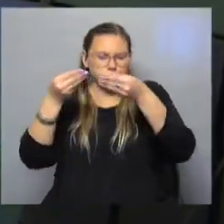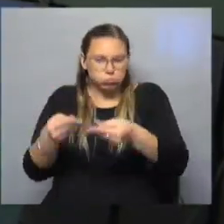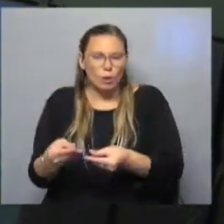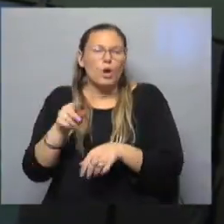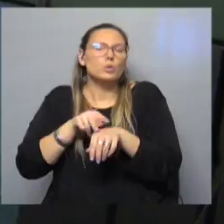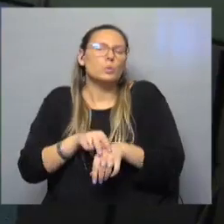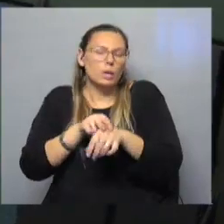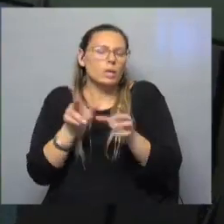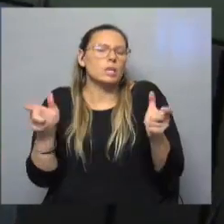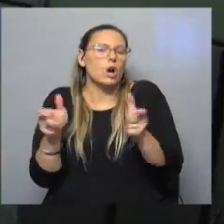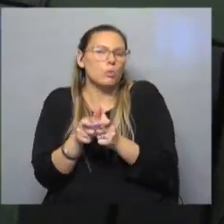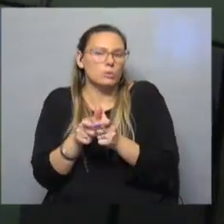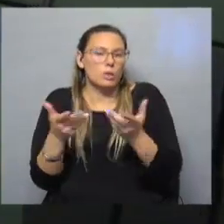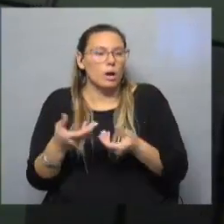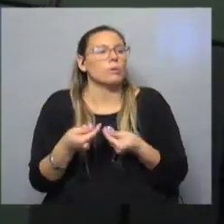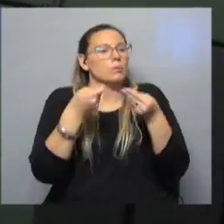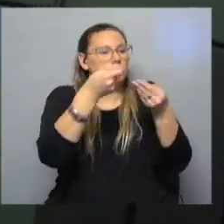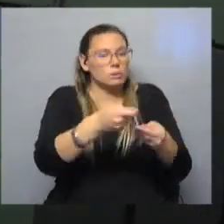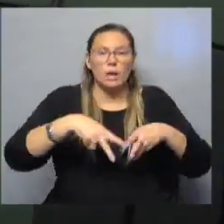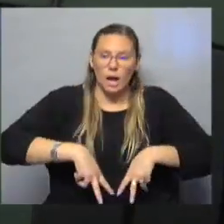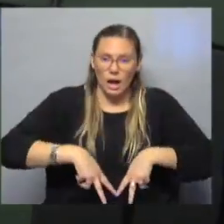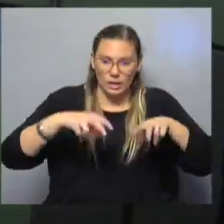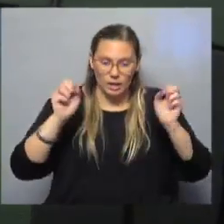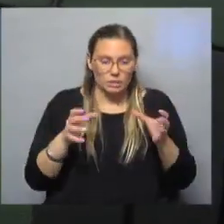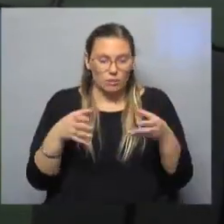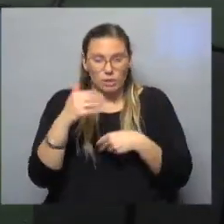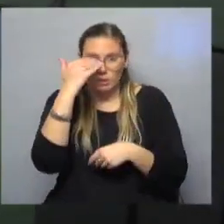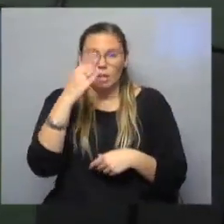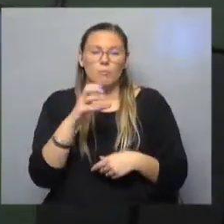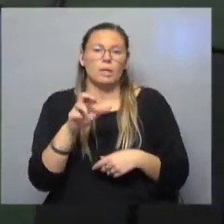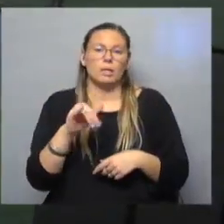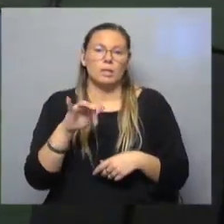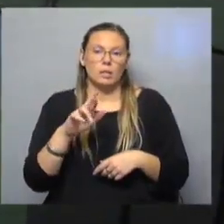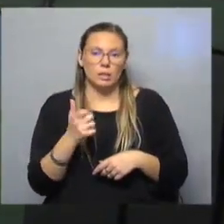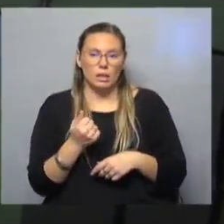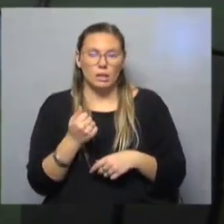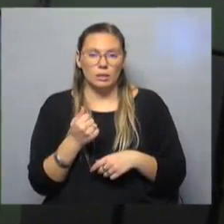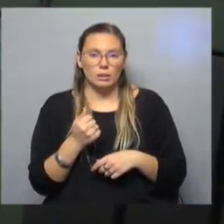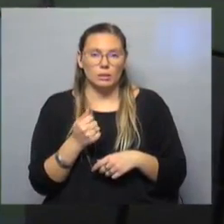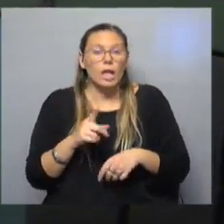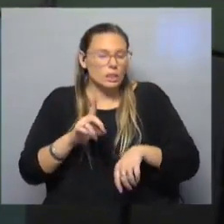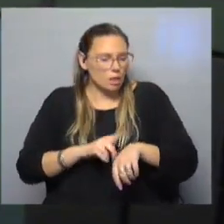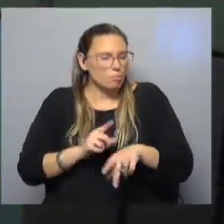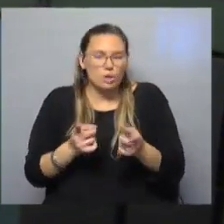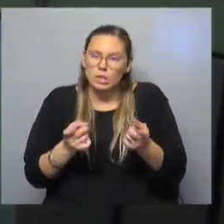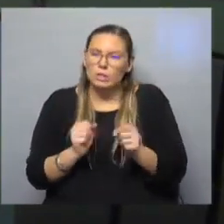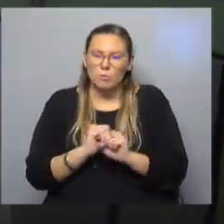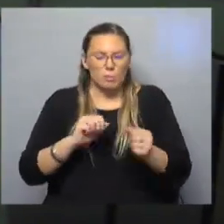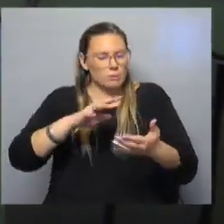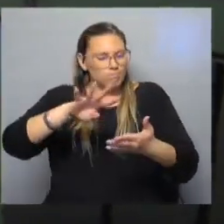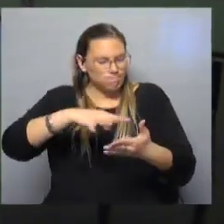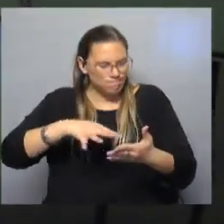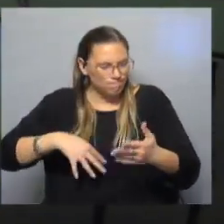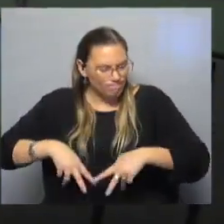expertos. Ahora, bueno, se le entrega para su análisis. Desde el Frente Amplio, Fernando Pereira dijo que se van a tomar el tiempo necesario para hacer un